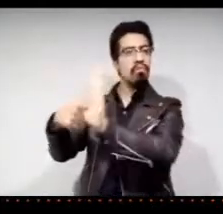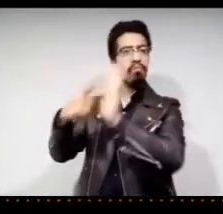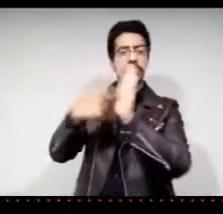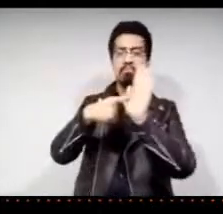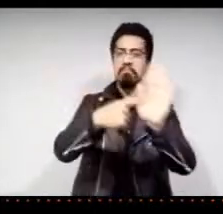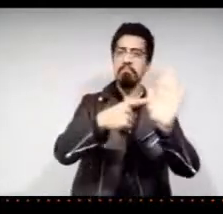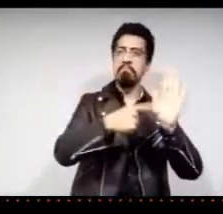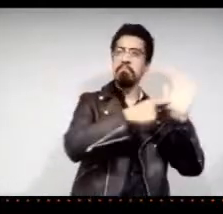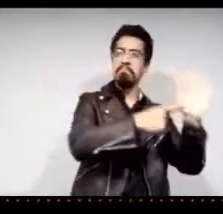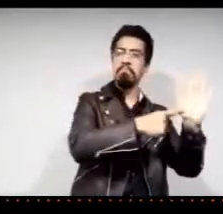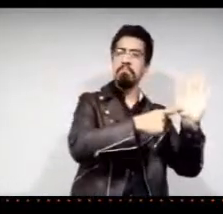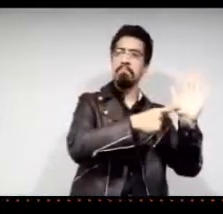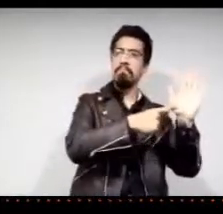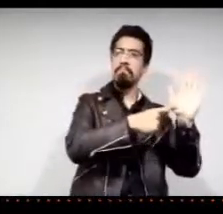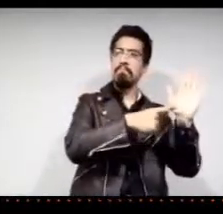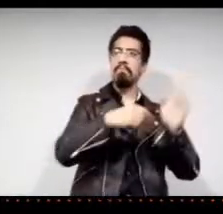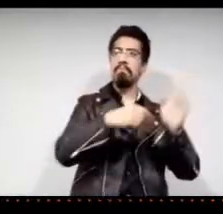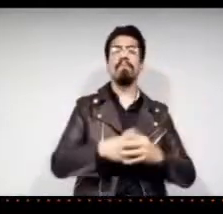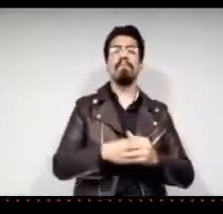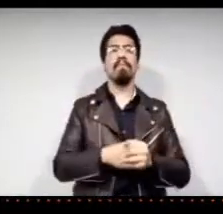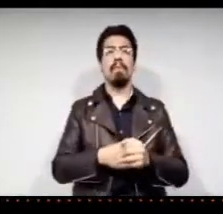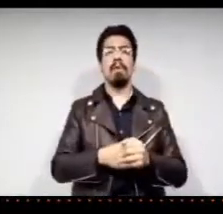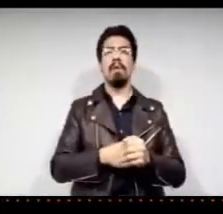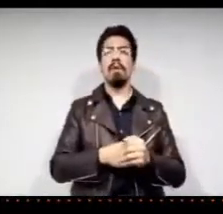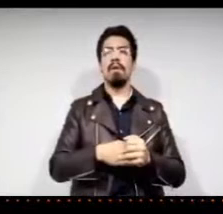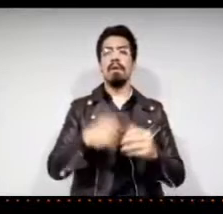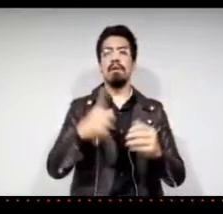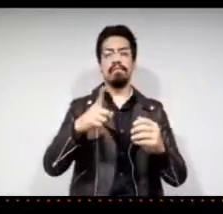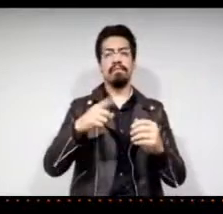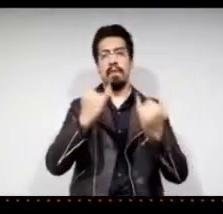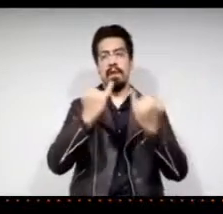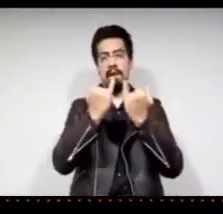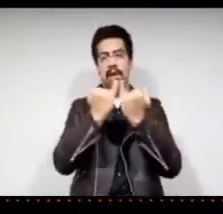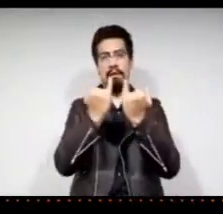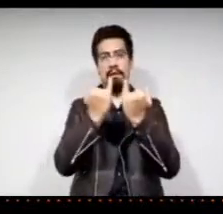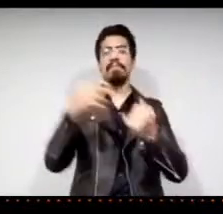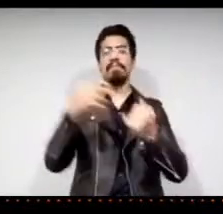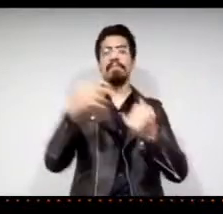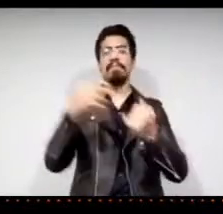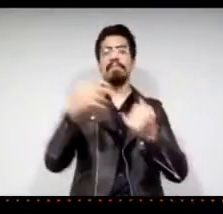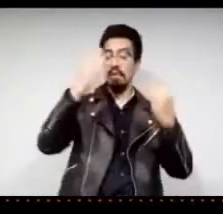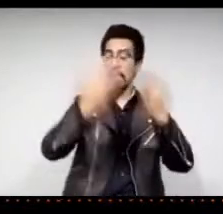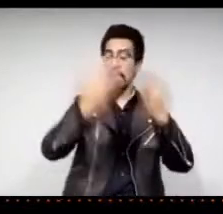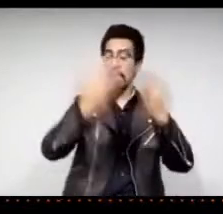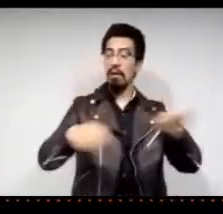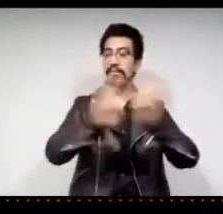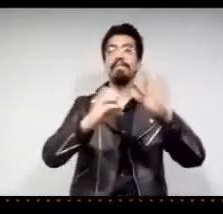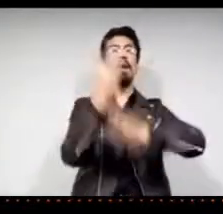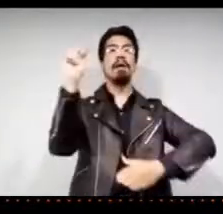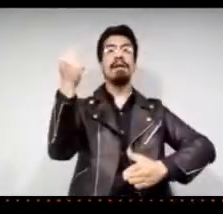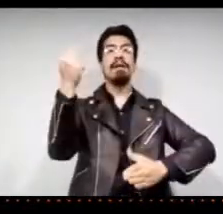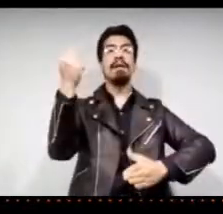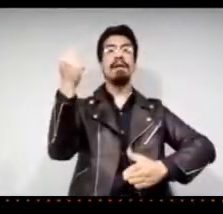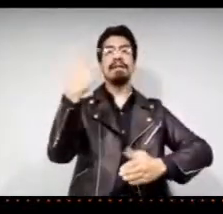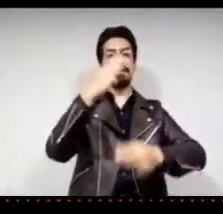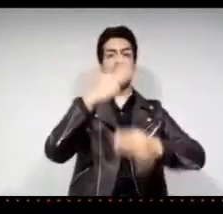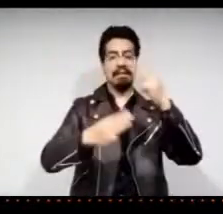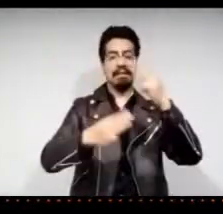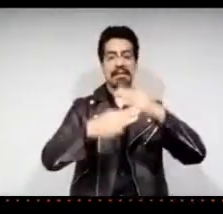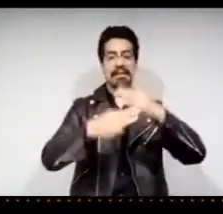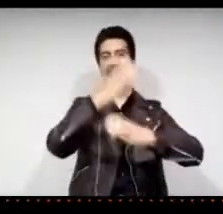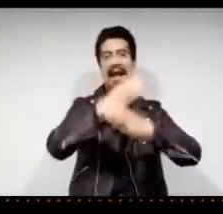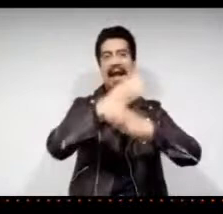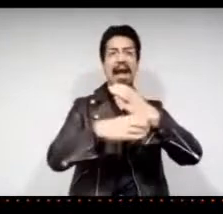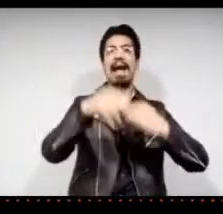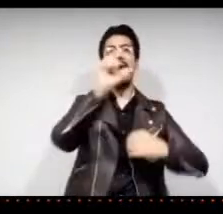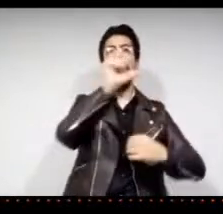la clase. Por otra parte, al contrario, yo creo que hoy más que nunca las nuevas tecnologías, todas estas herramientas, apps maravillosos que